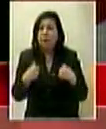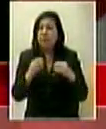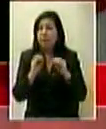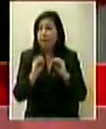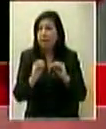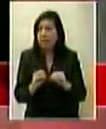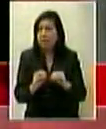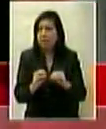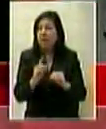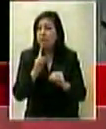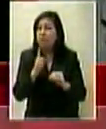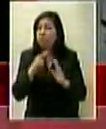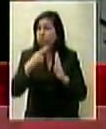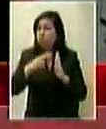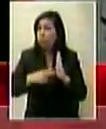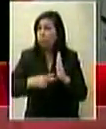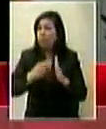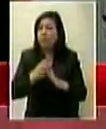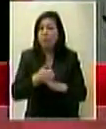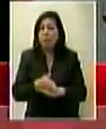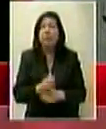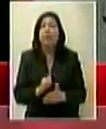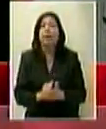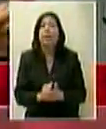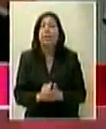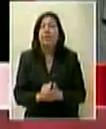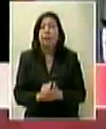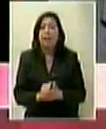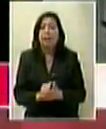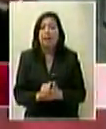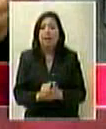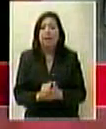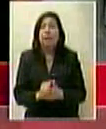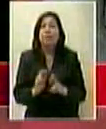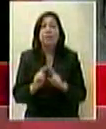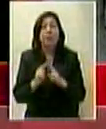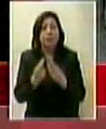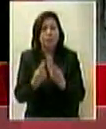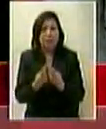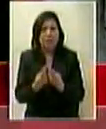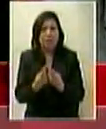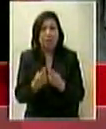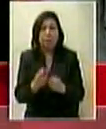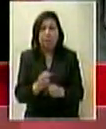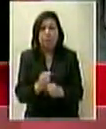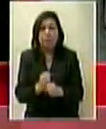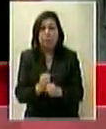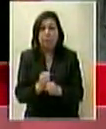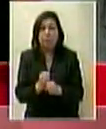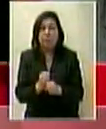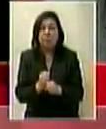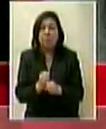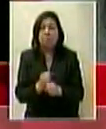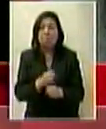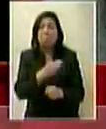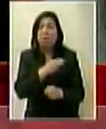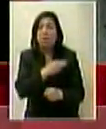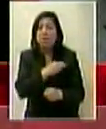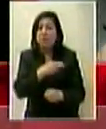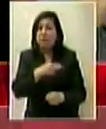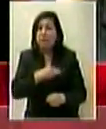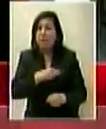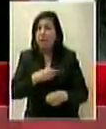planteado están en revisión a través de reuniones que estamos sosteniendo con funcionarios del Ministerio de la